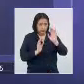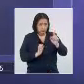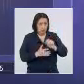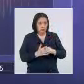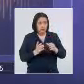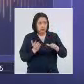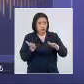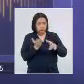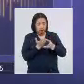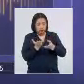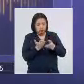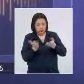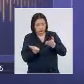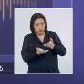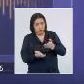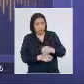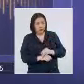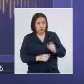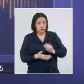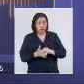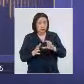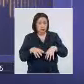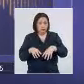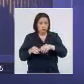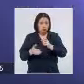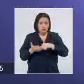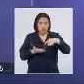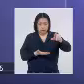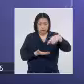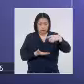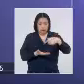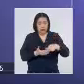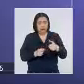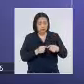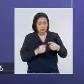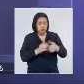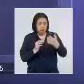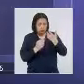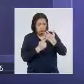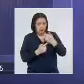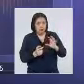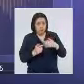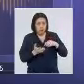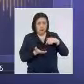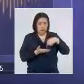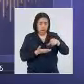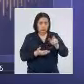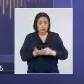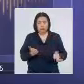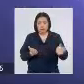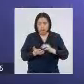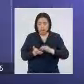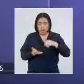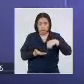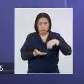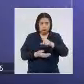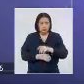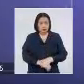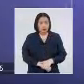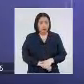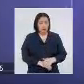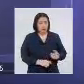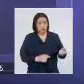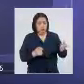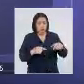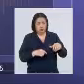abajo, más cargándolo y más mandándome el email, yo te mando toda la información, acá tengo, para que lo vuelvas a reenviar. Aquí viene un